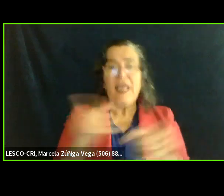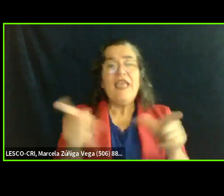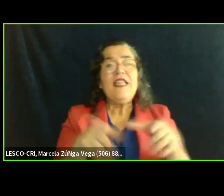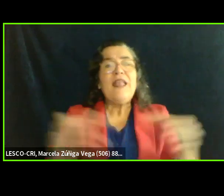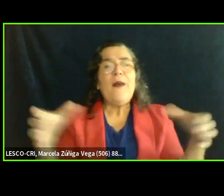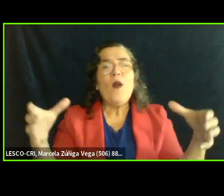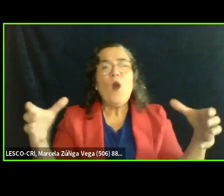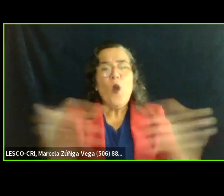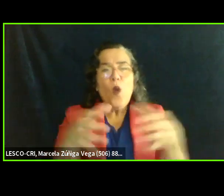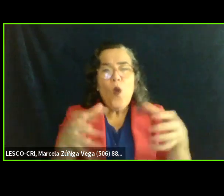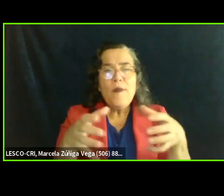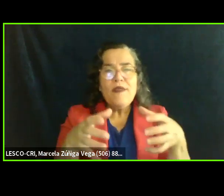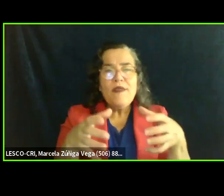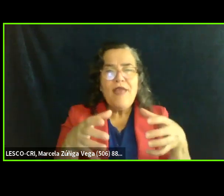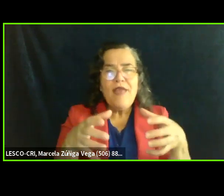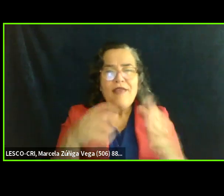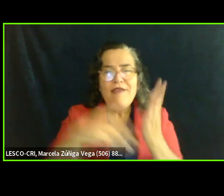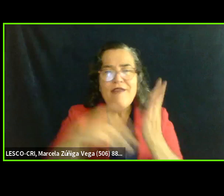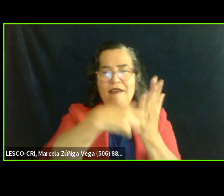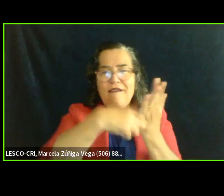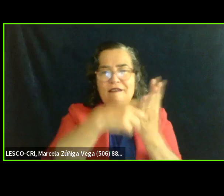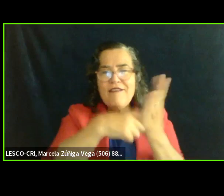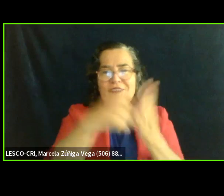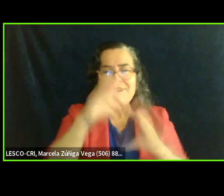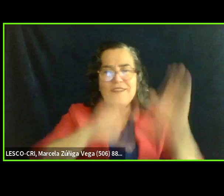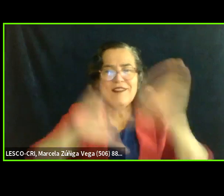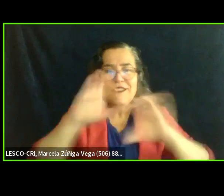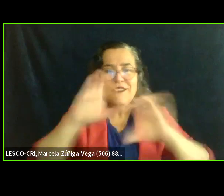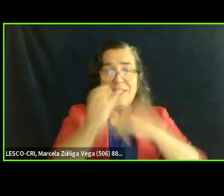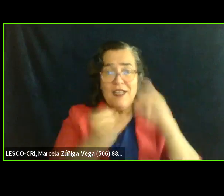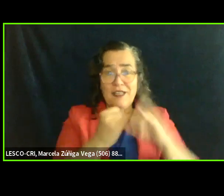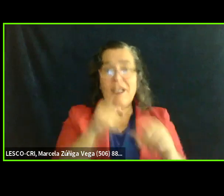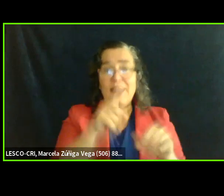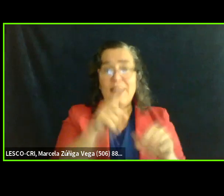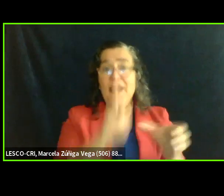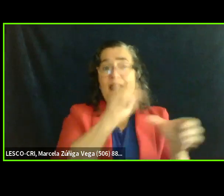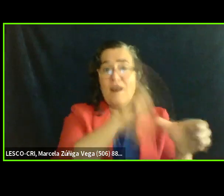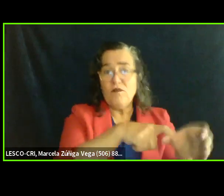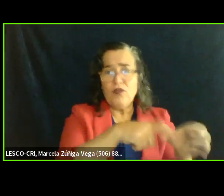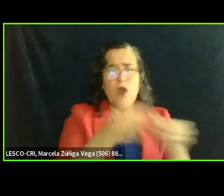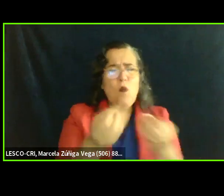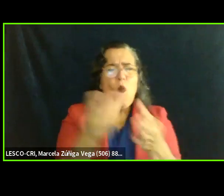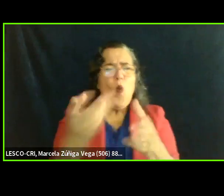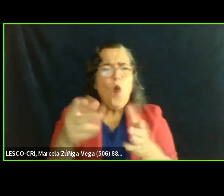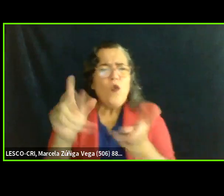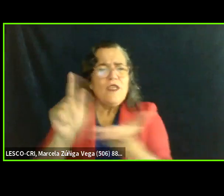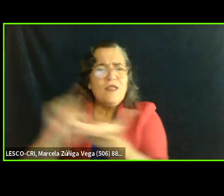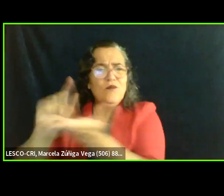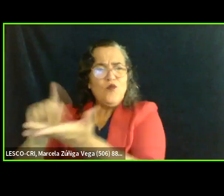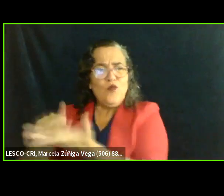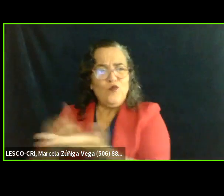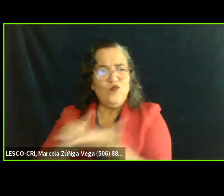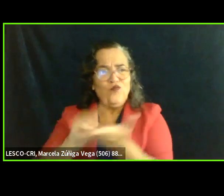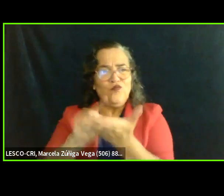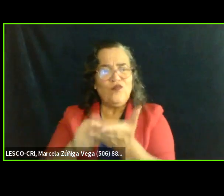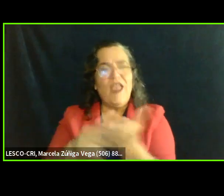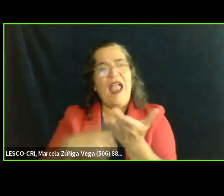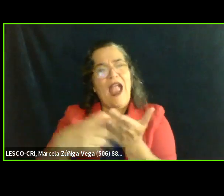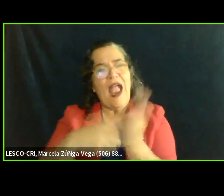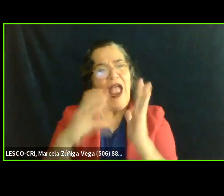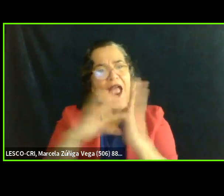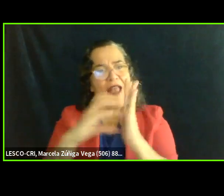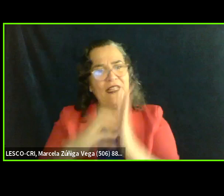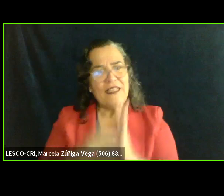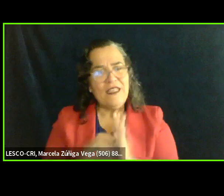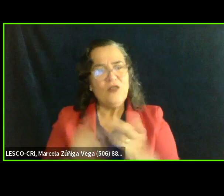Revistas Científicas Internacionales y es autora de numerosas publicaciones académicas en formato de artículos, capítulos de libros